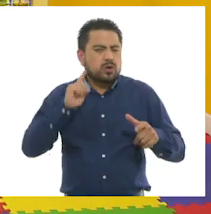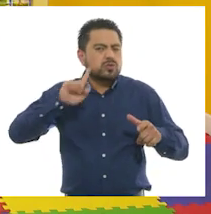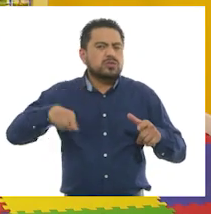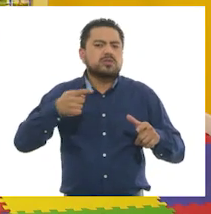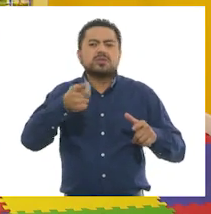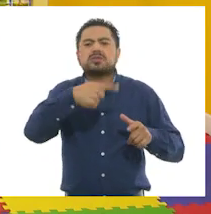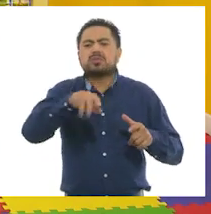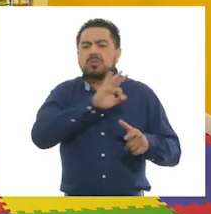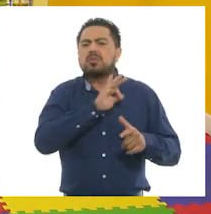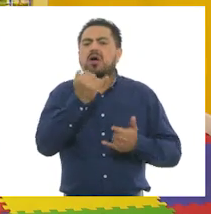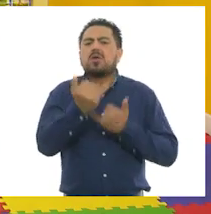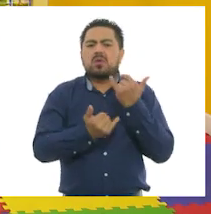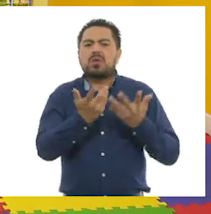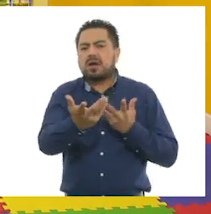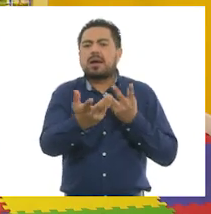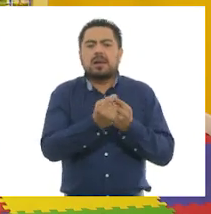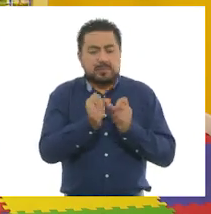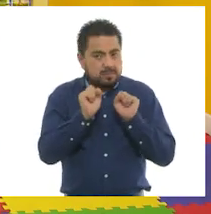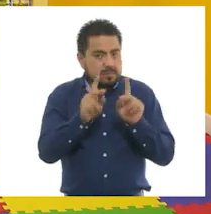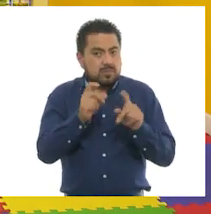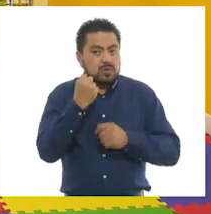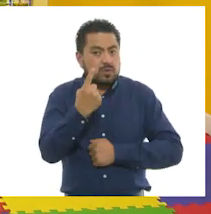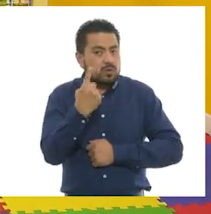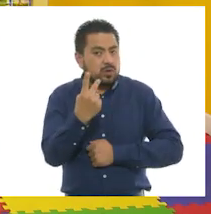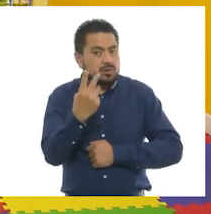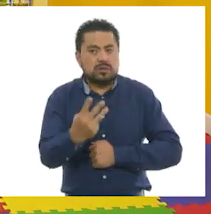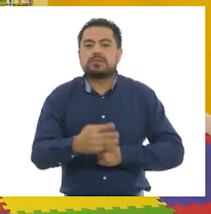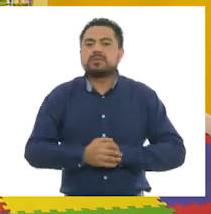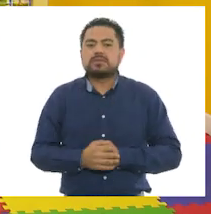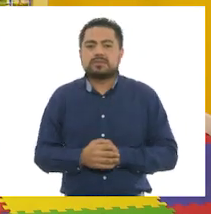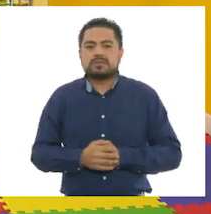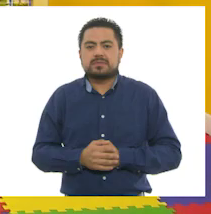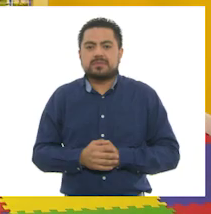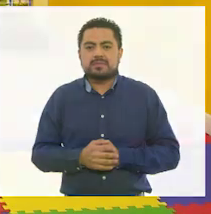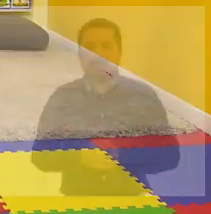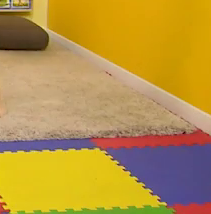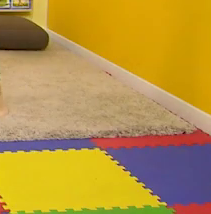también pueden jugar. ¿Va? Va. Una, dos, tres.